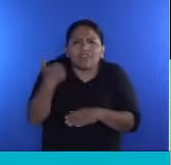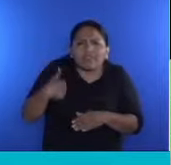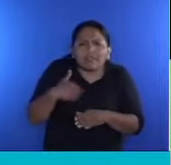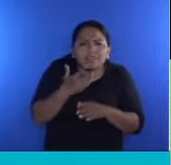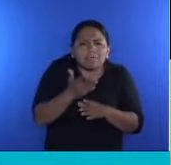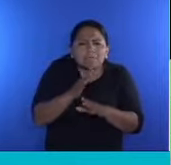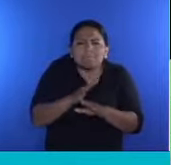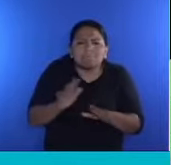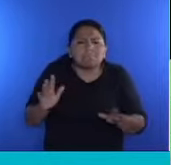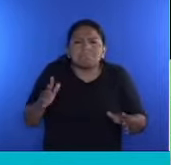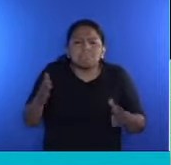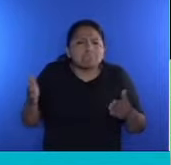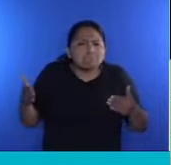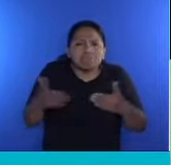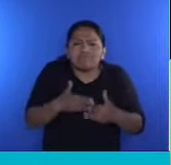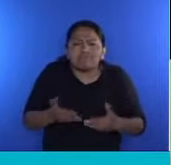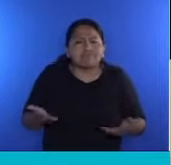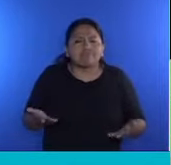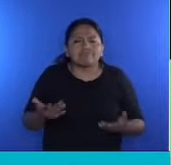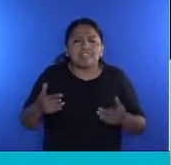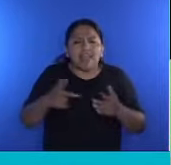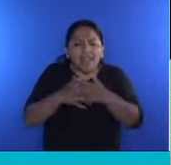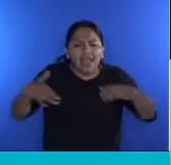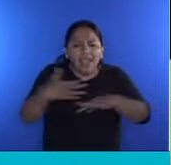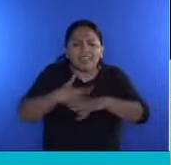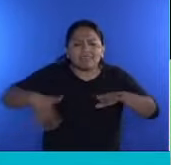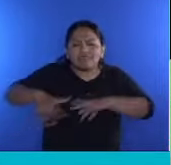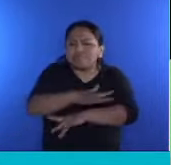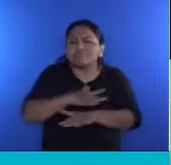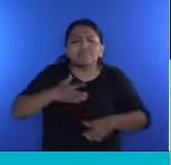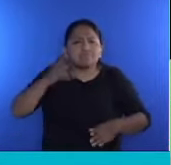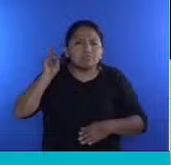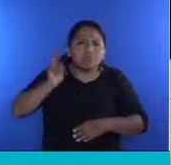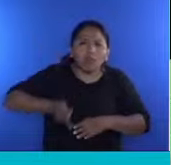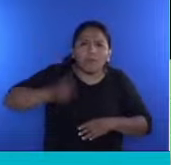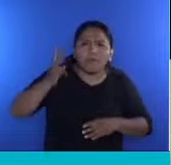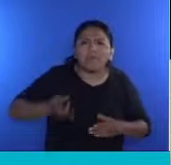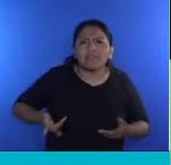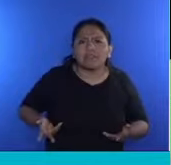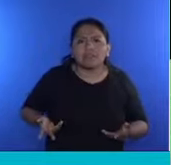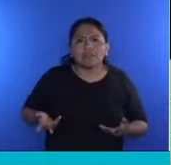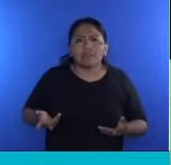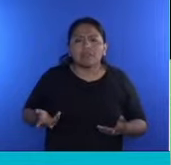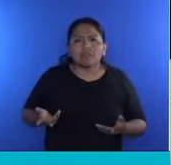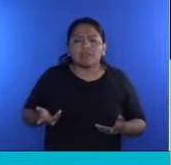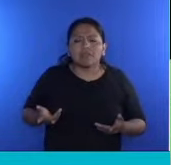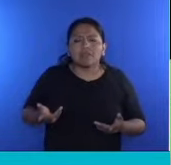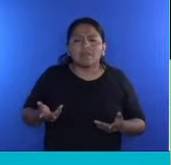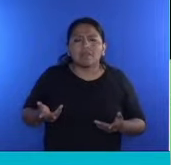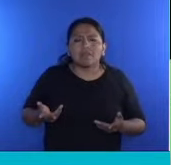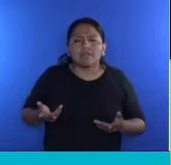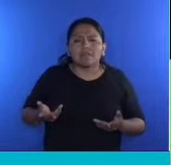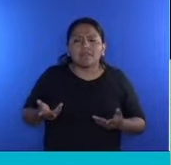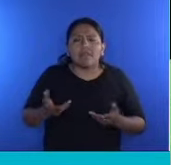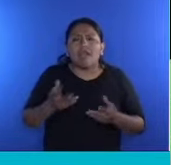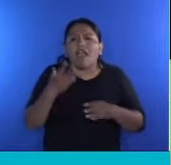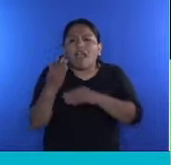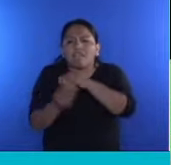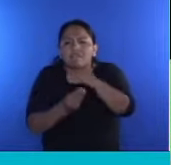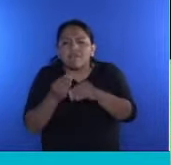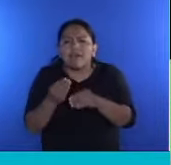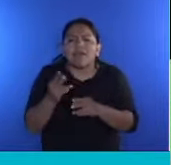No permitían circular por la calle a los ciudadanos argentinos. No dejaron velar a familiares muertos.